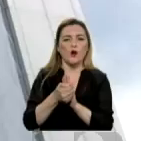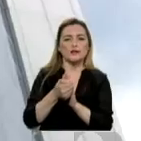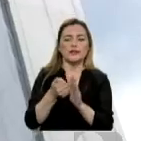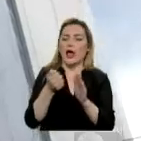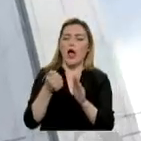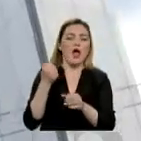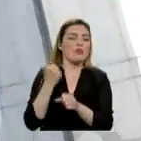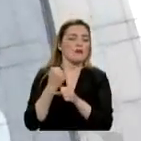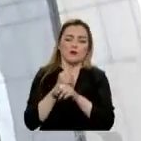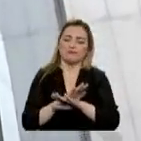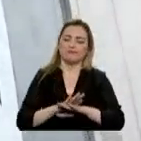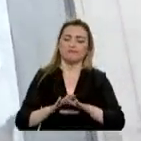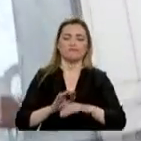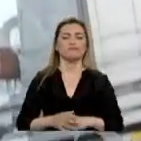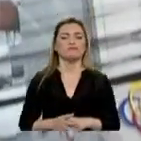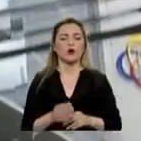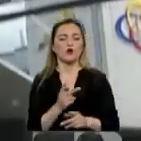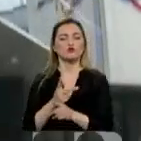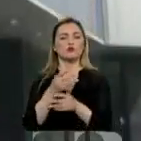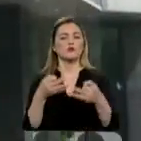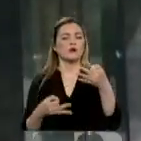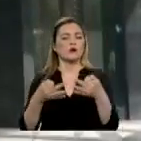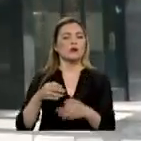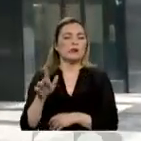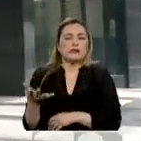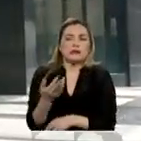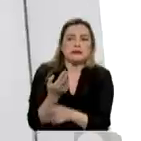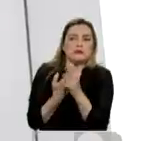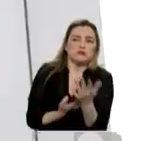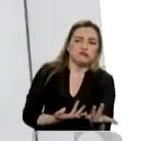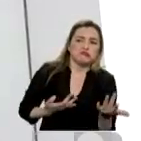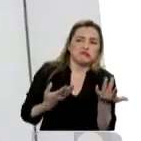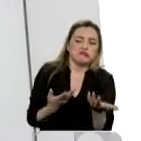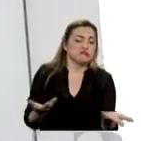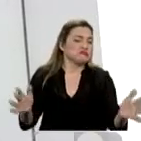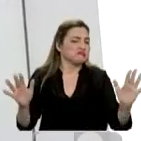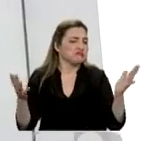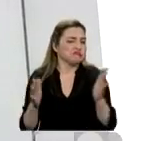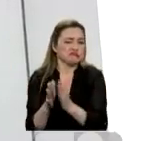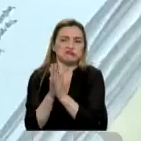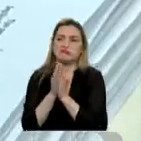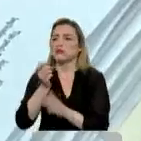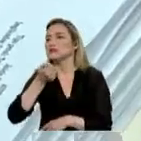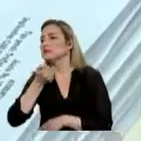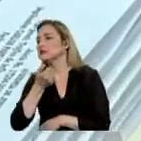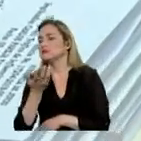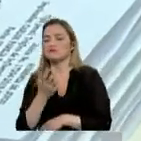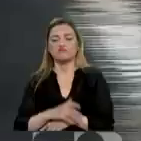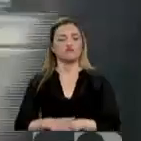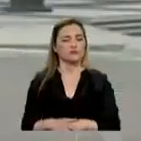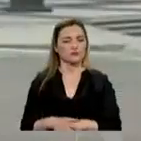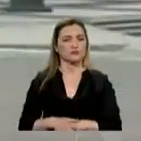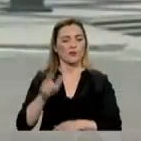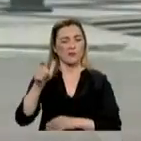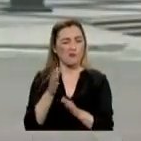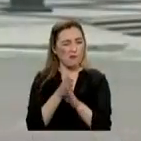salientes. Hasta el cierre de esta emisión, desde el Consejo de la Judicatura no ha habido una respuesta aun cuando solicitamos entrevista. Pero el